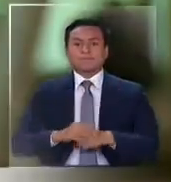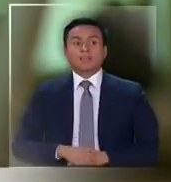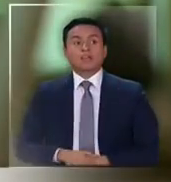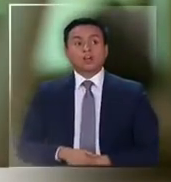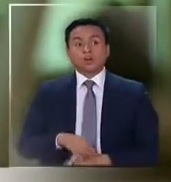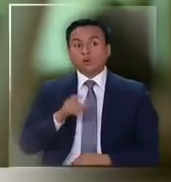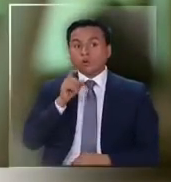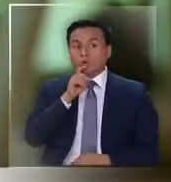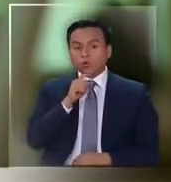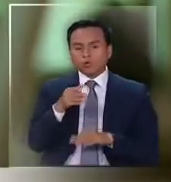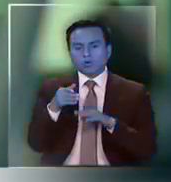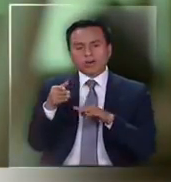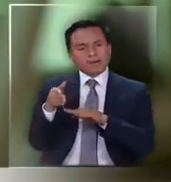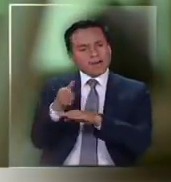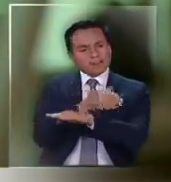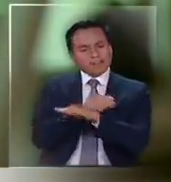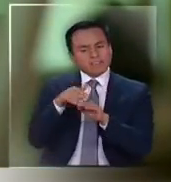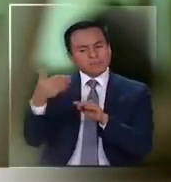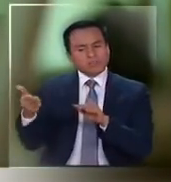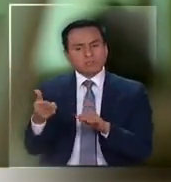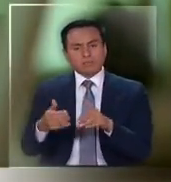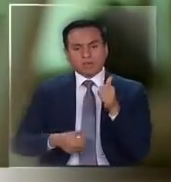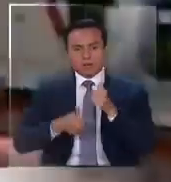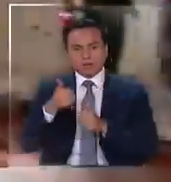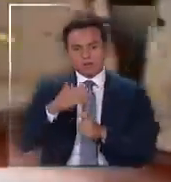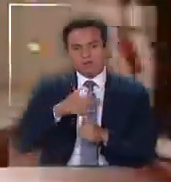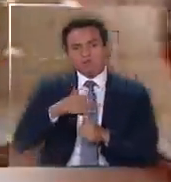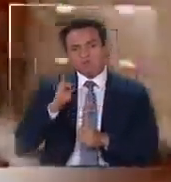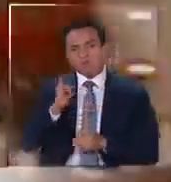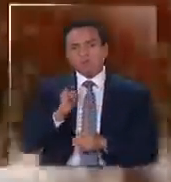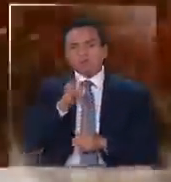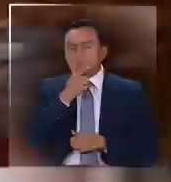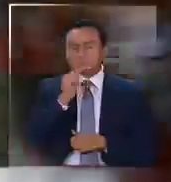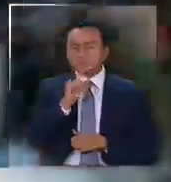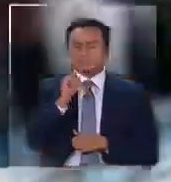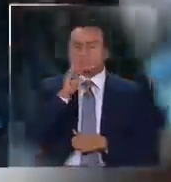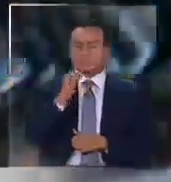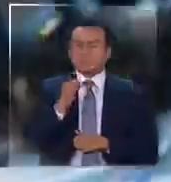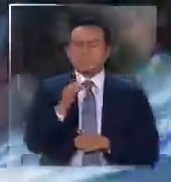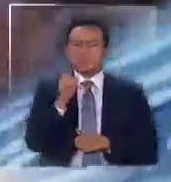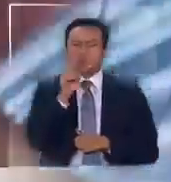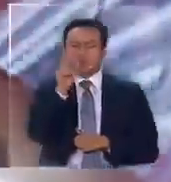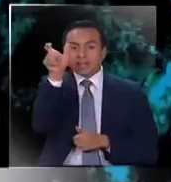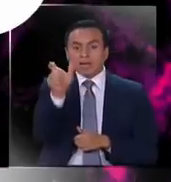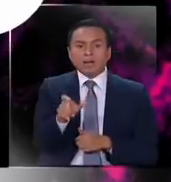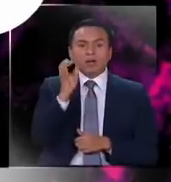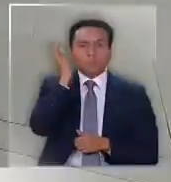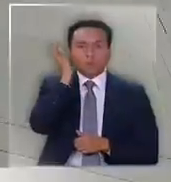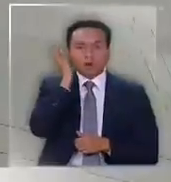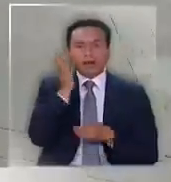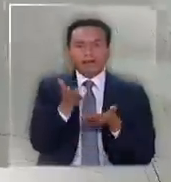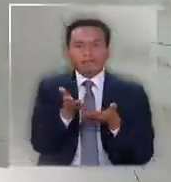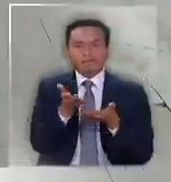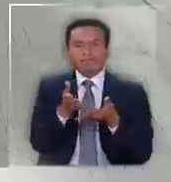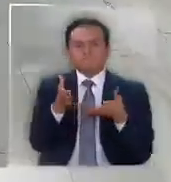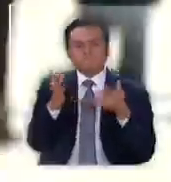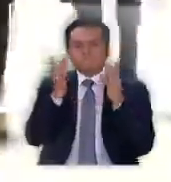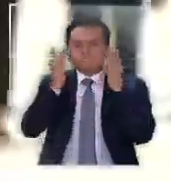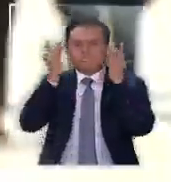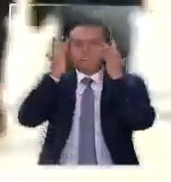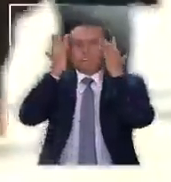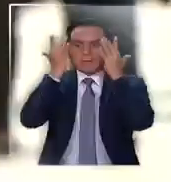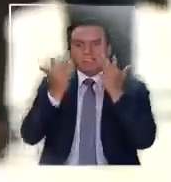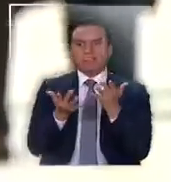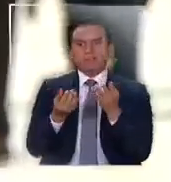Rojo es un antes y un después en mi carrera, sin duda. Yo la que participo en Rojo, una mujer muy, muy alegre,